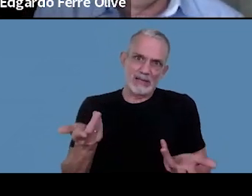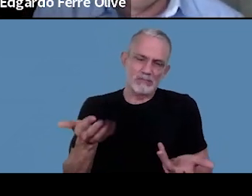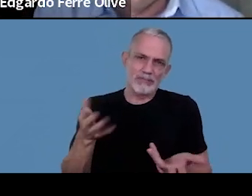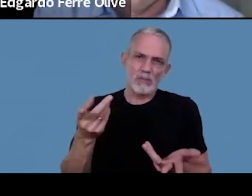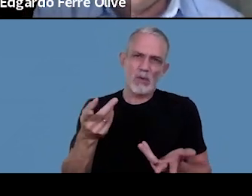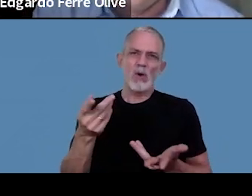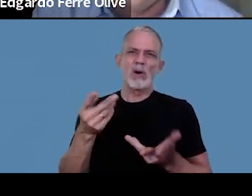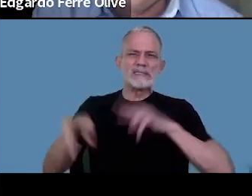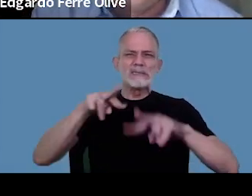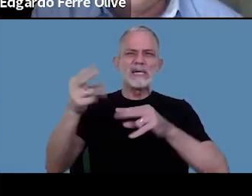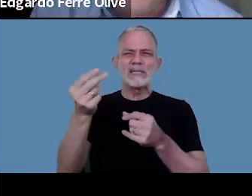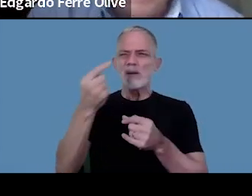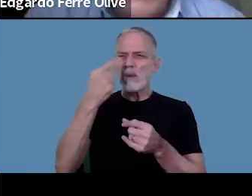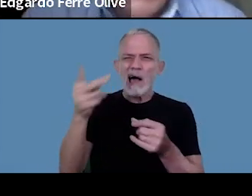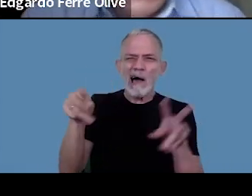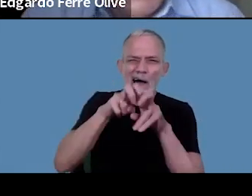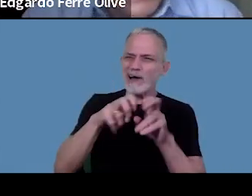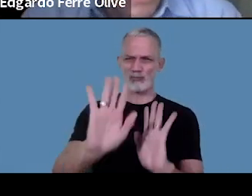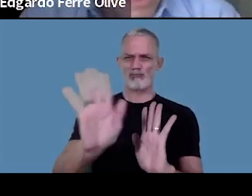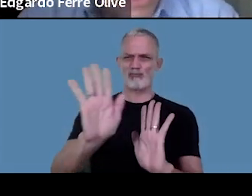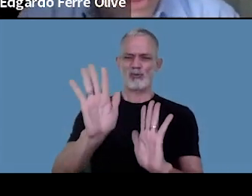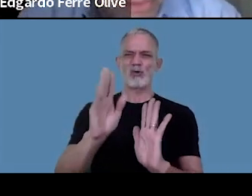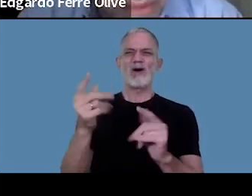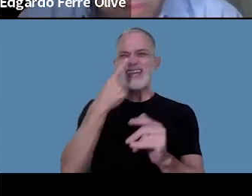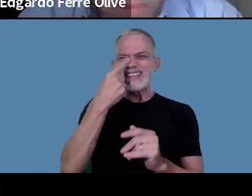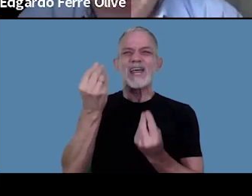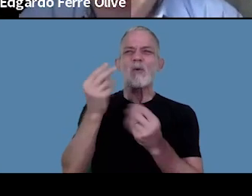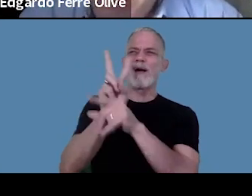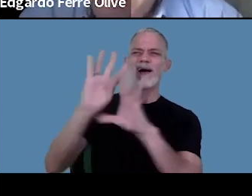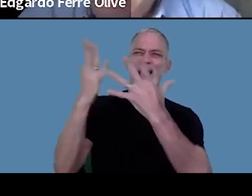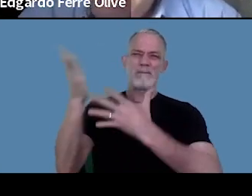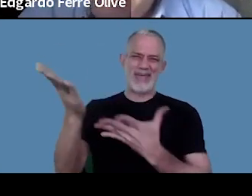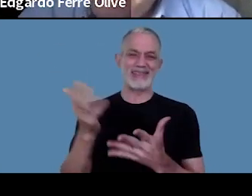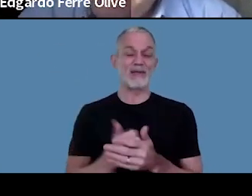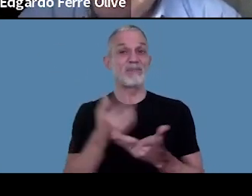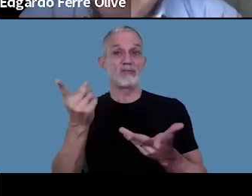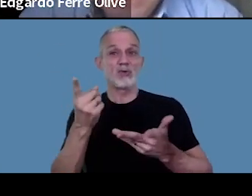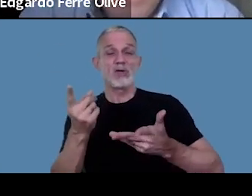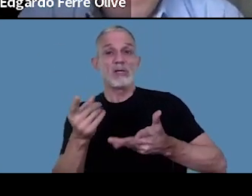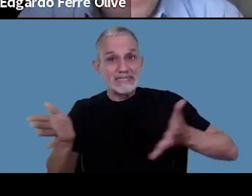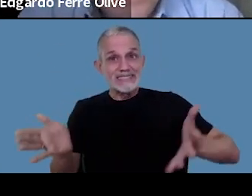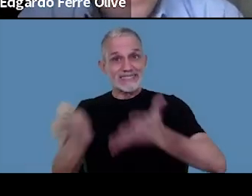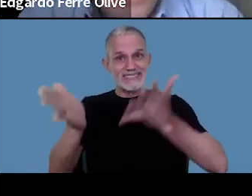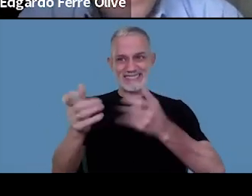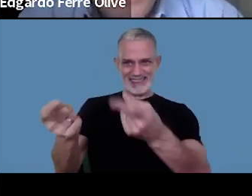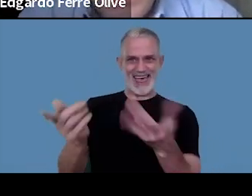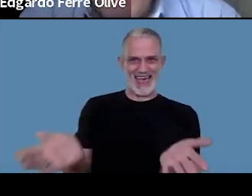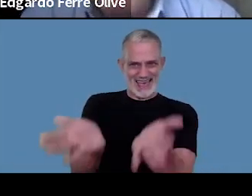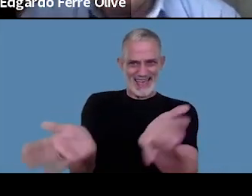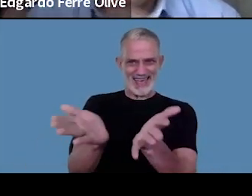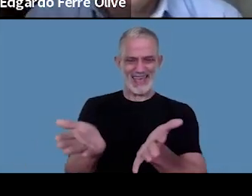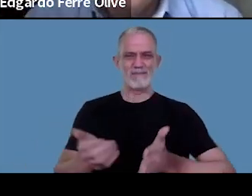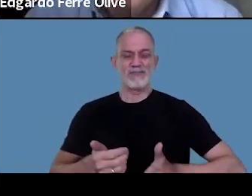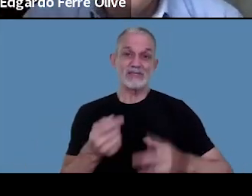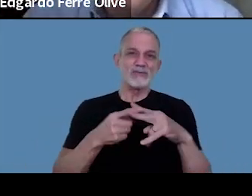busca la recaudación. Y por otro lado, es un instrumento de incentivo. ¿Por qué es un instrumento de incentivo?